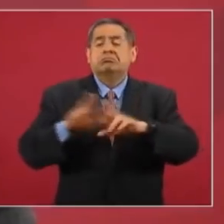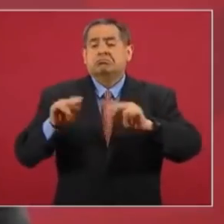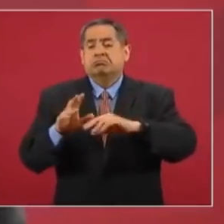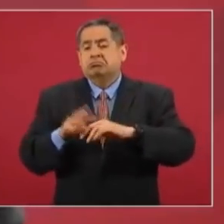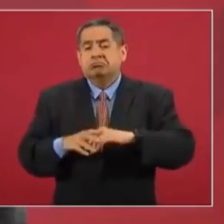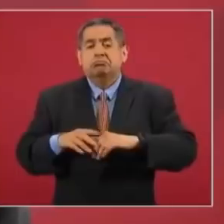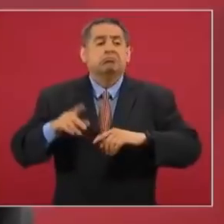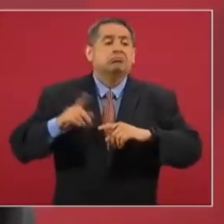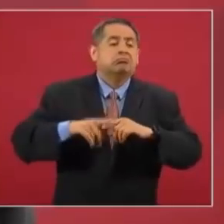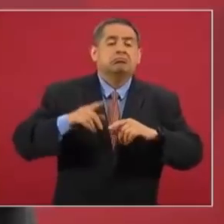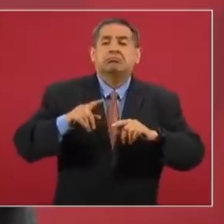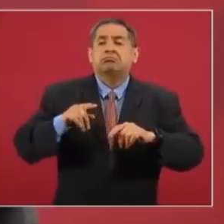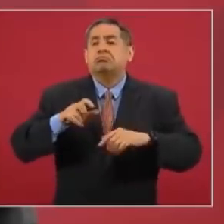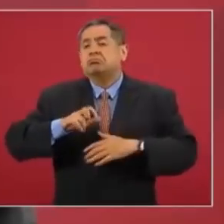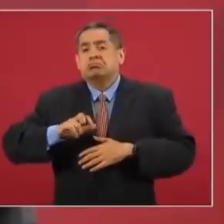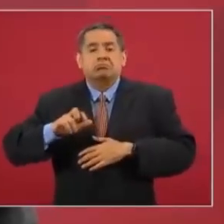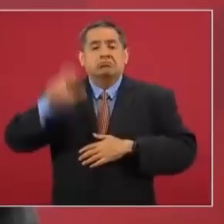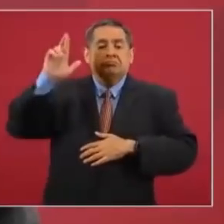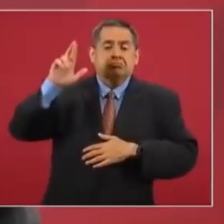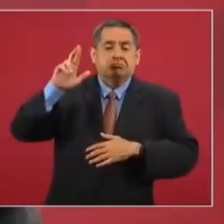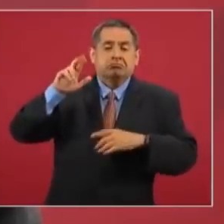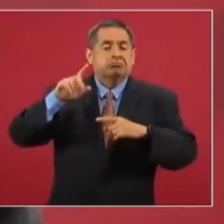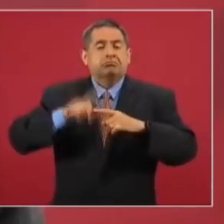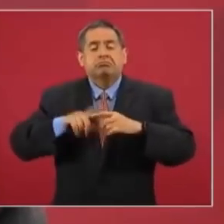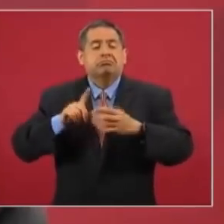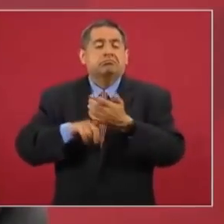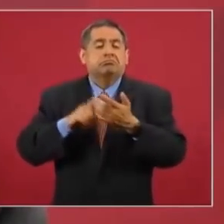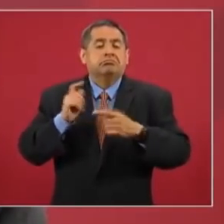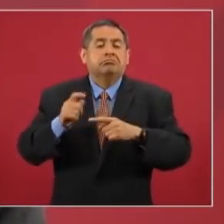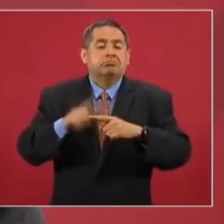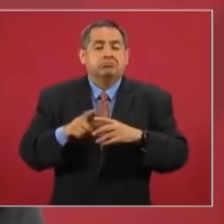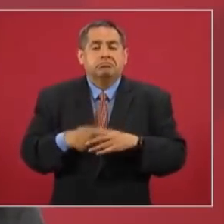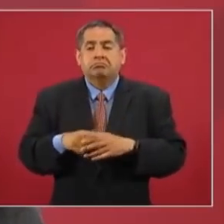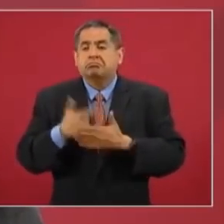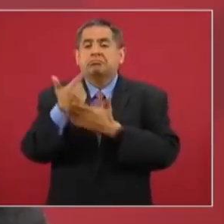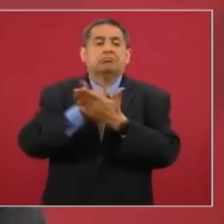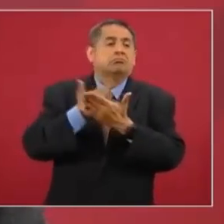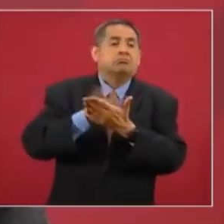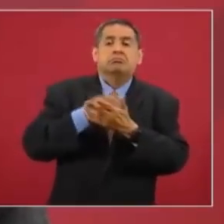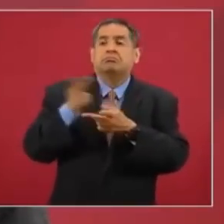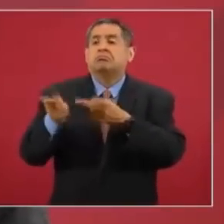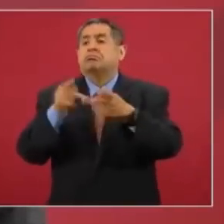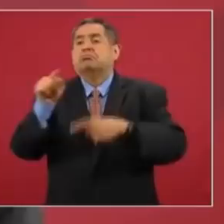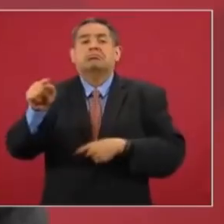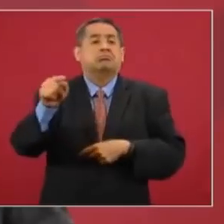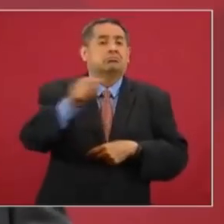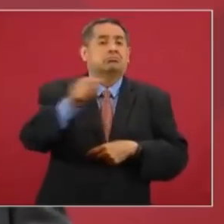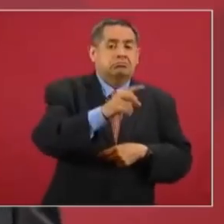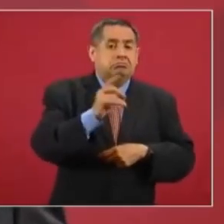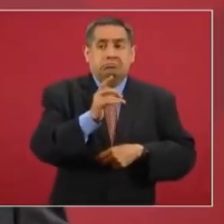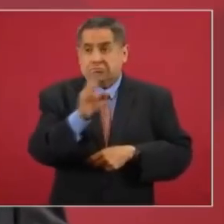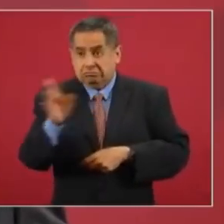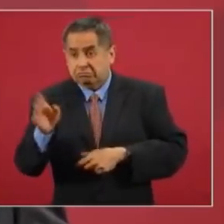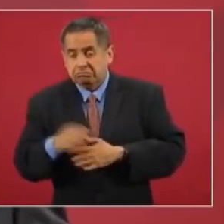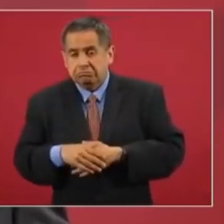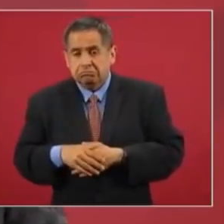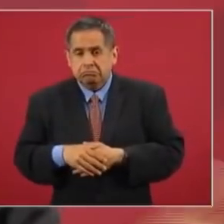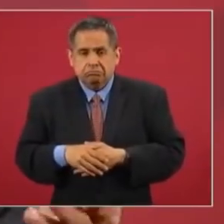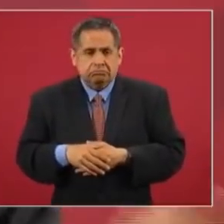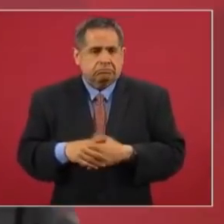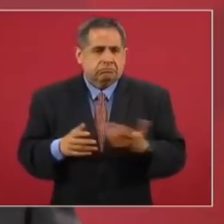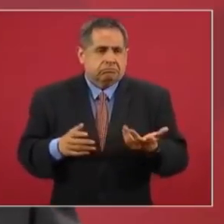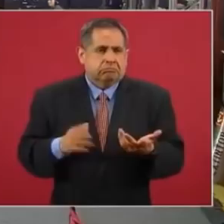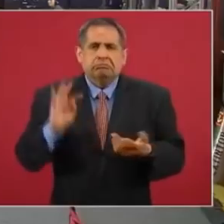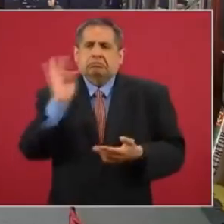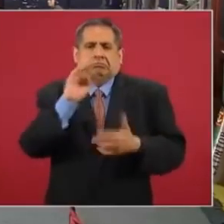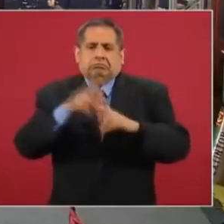que levanten la mano aquí, ¿a quién encuestaron? Pues puede ser